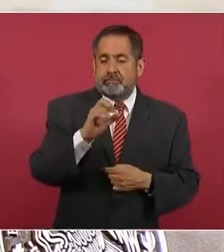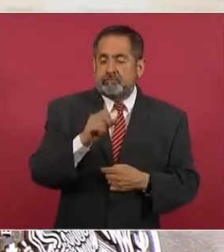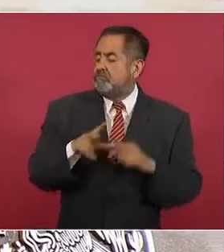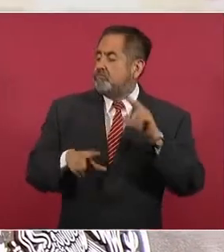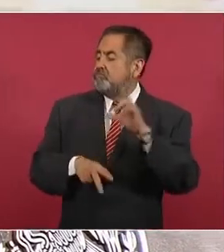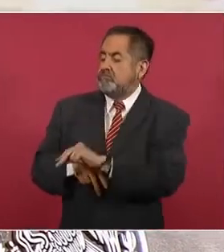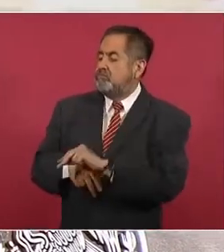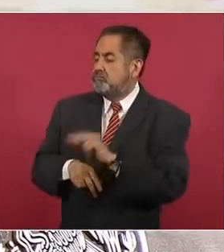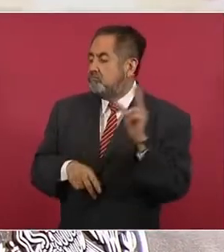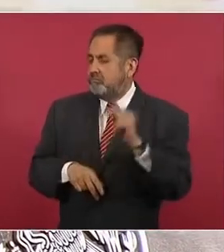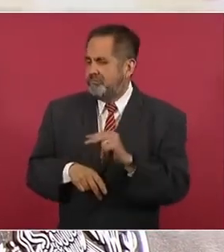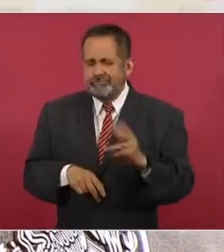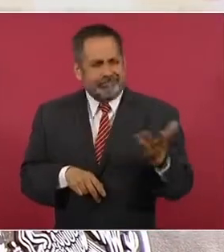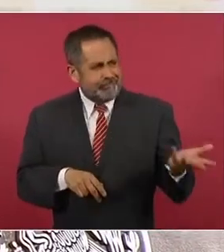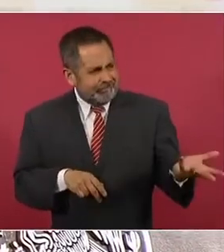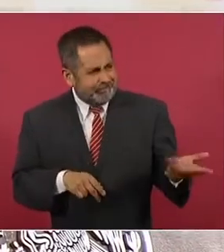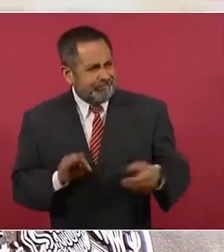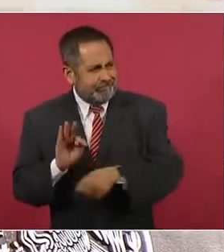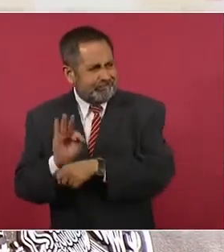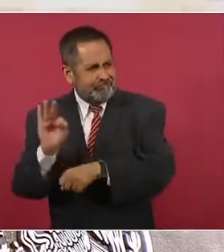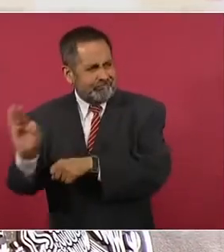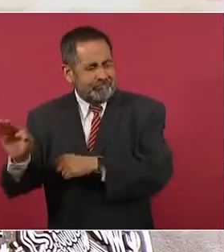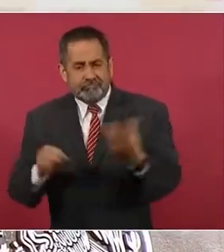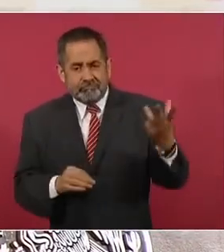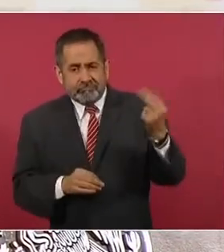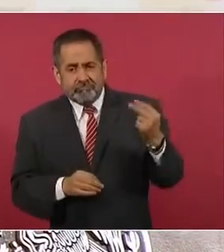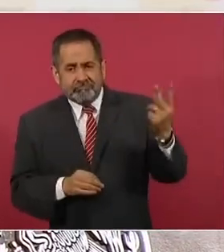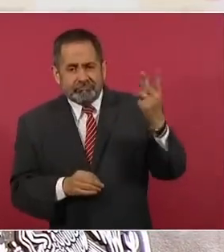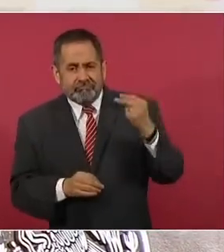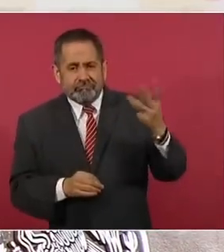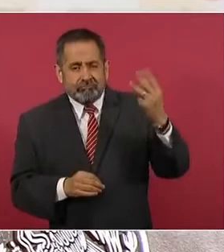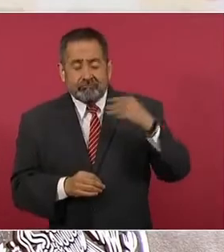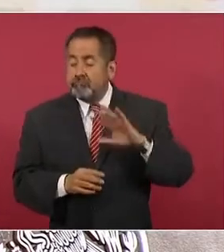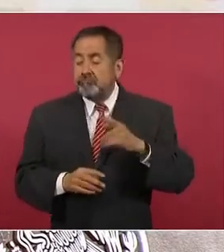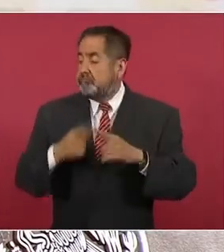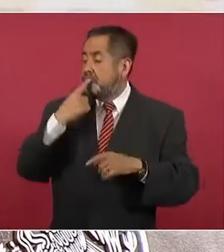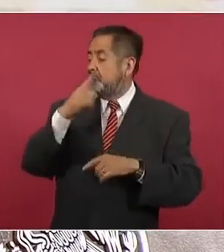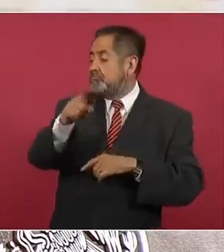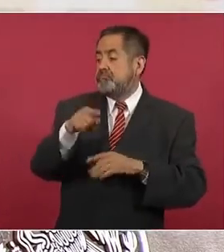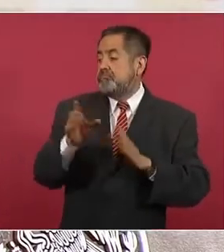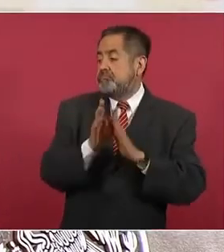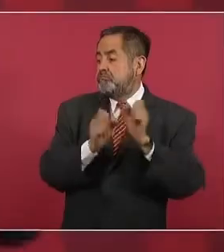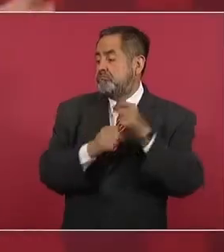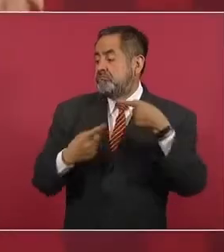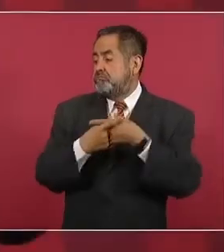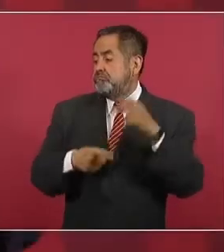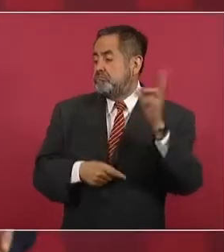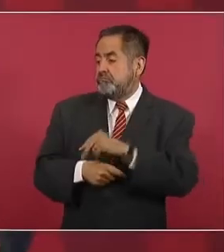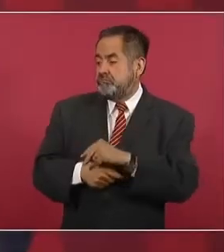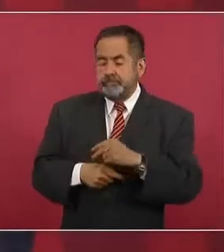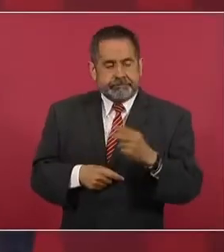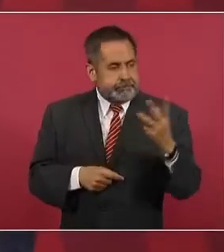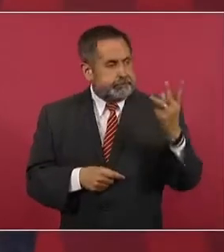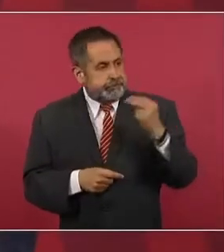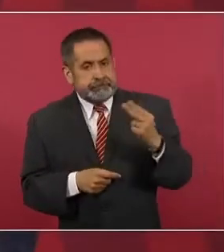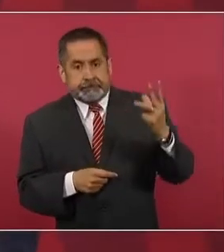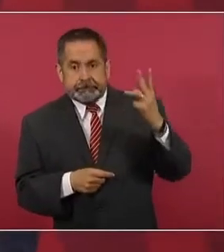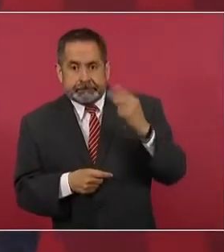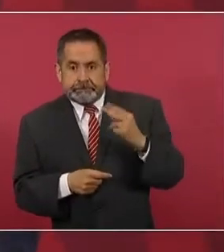ampararse o a presentar controversia constitucional, como este caso,